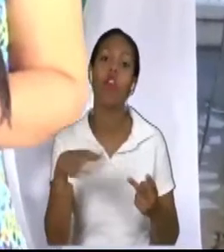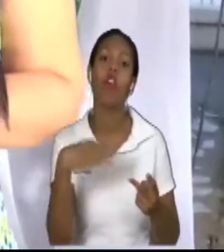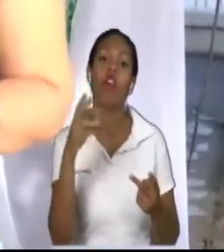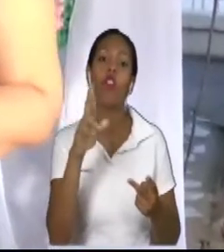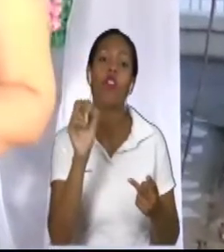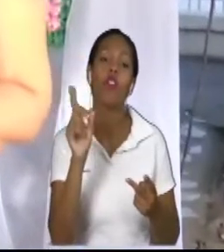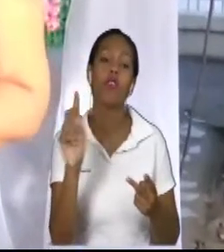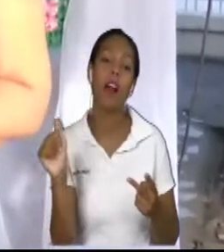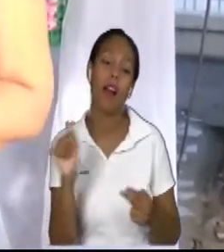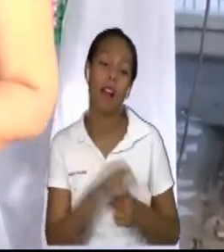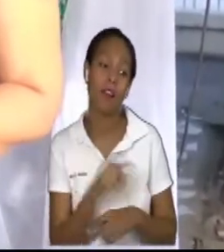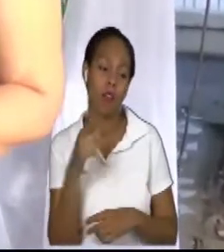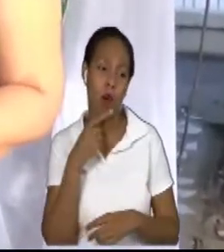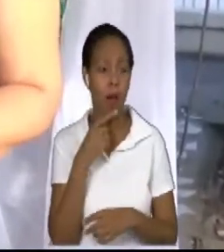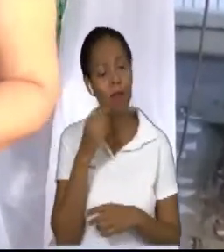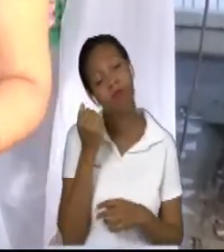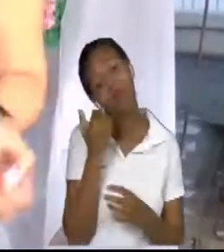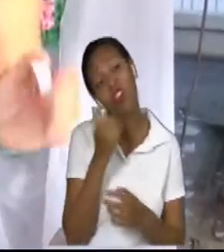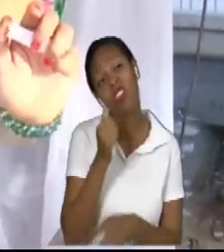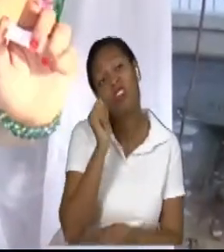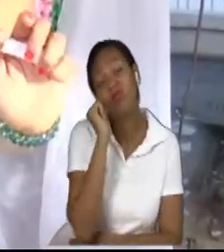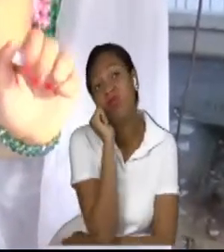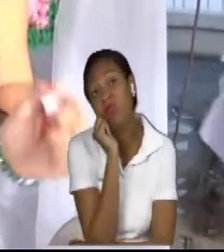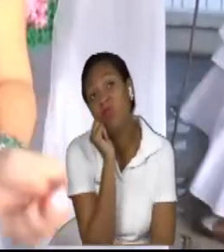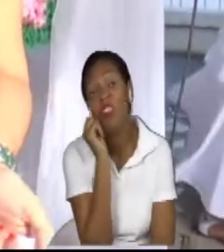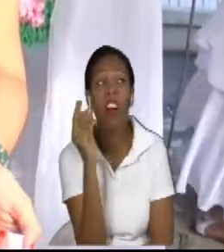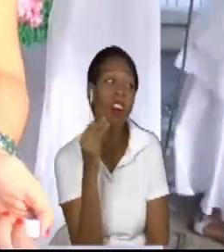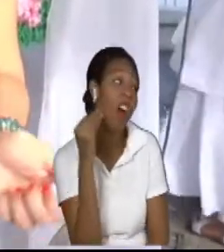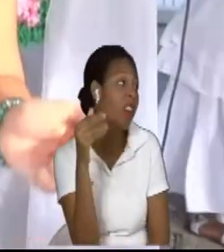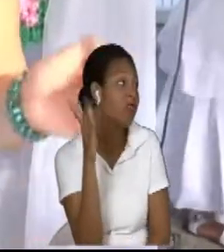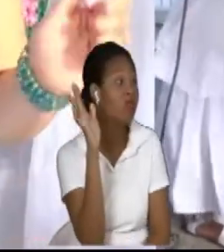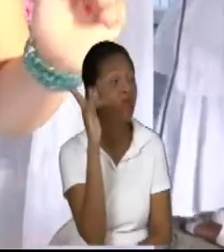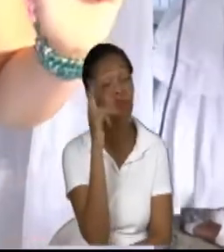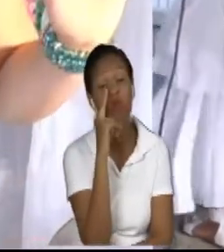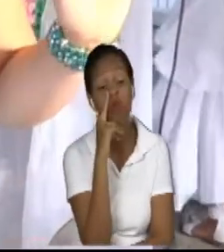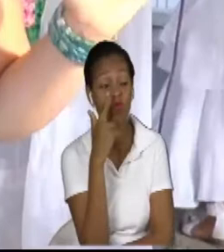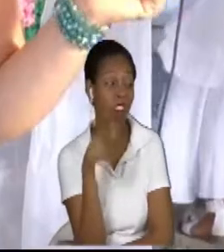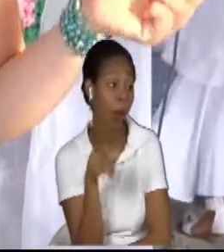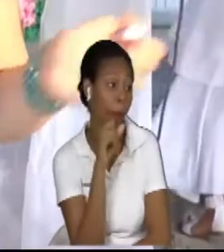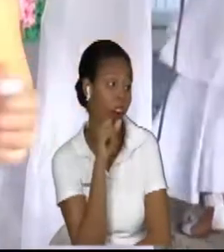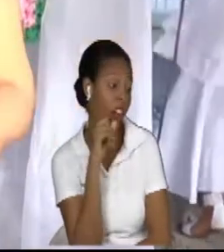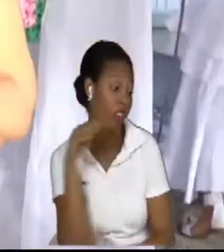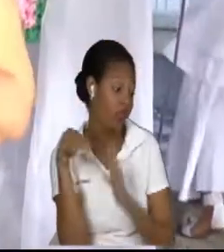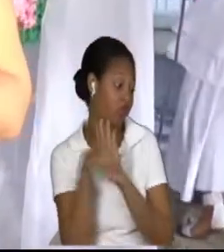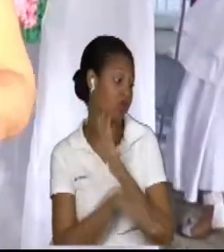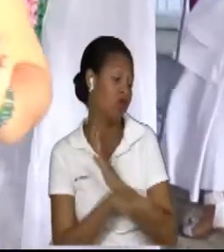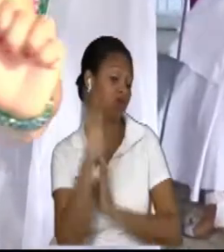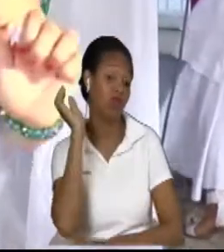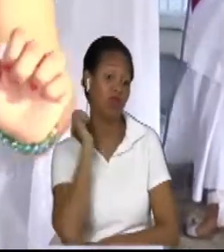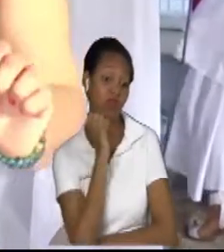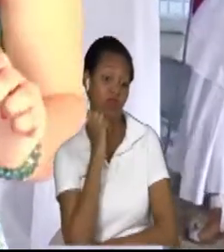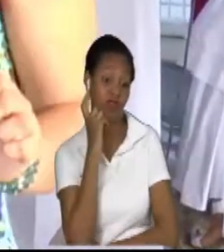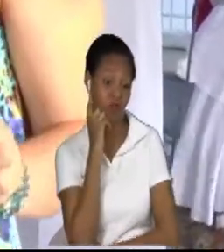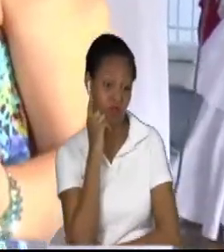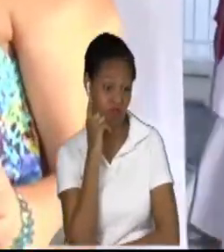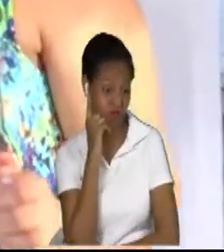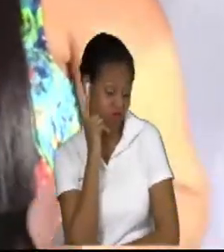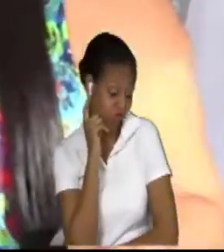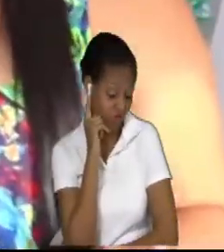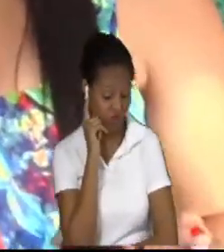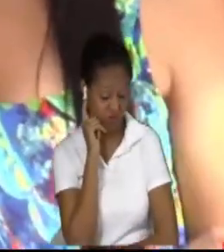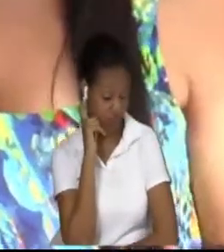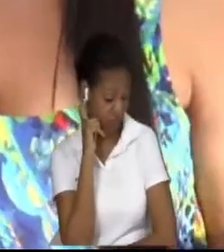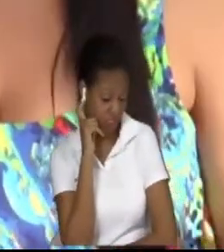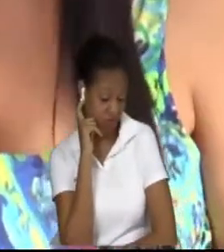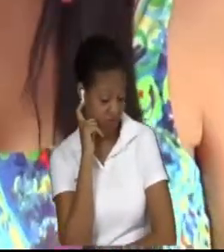mujeres que están ahí como en la casa, como que, ay, yo no tengo nada que hacer, Barranca Bermeja está en crisis? No, definitivamente esto es el acabose. No,